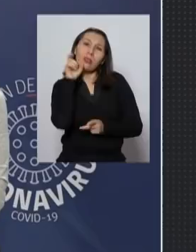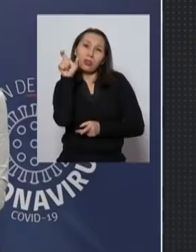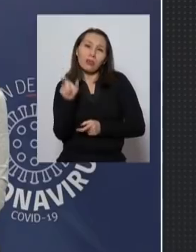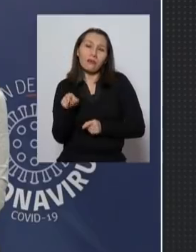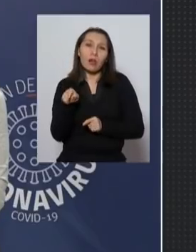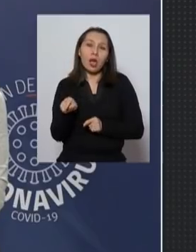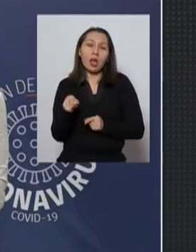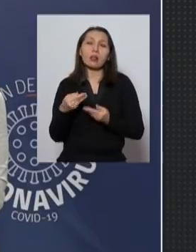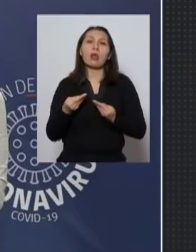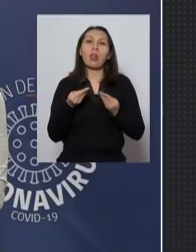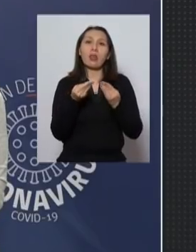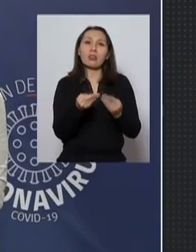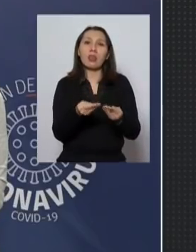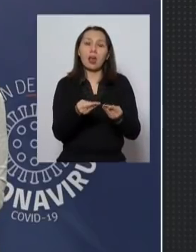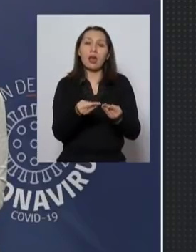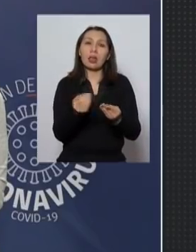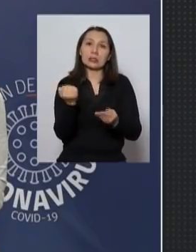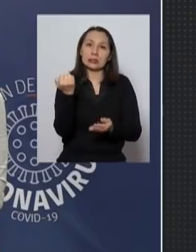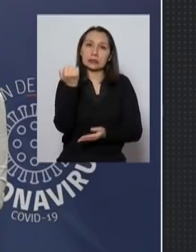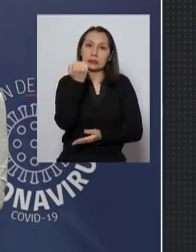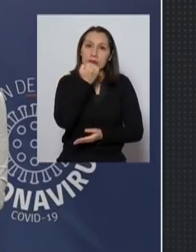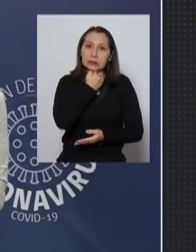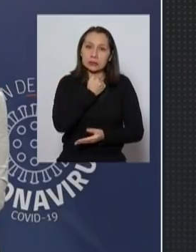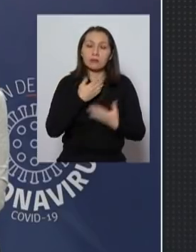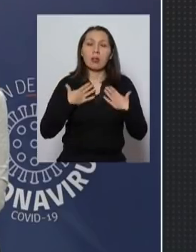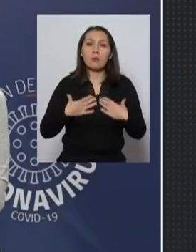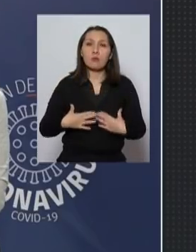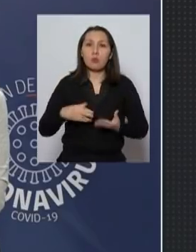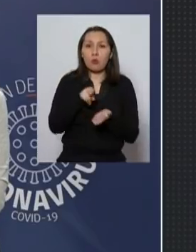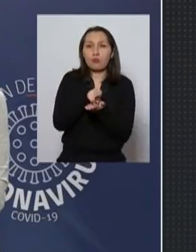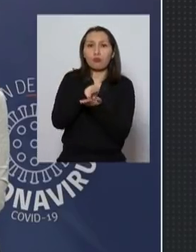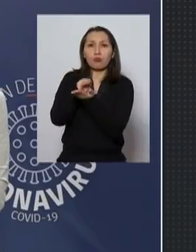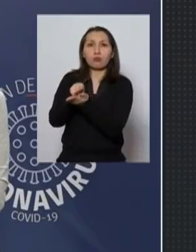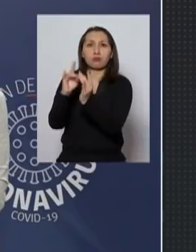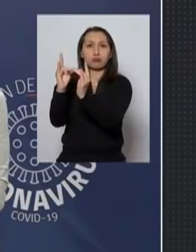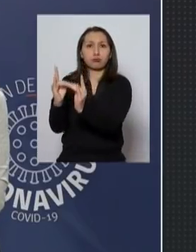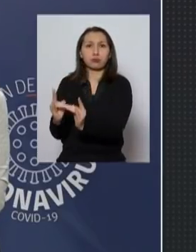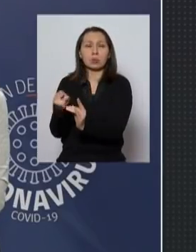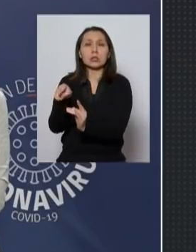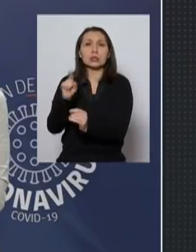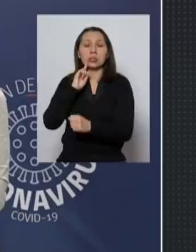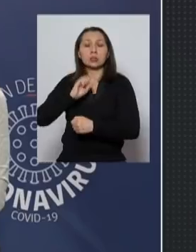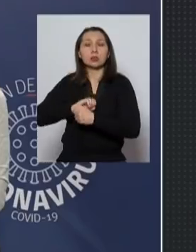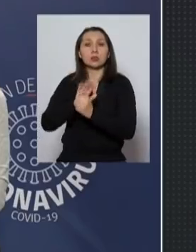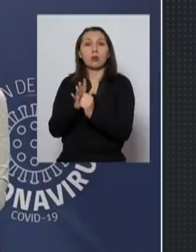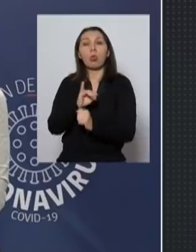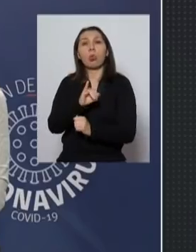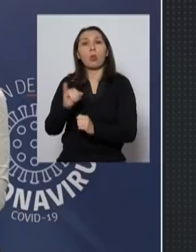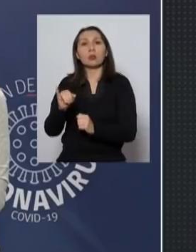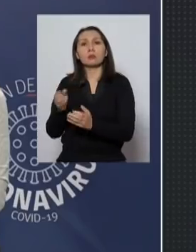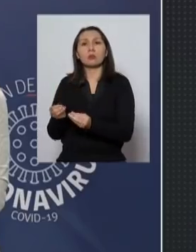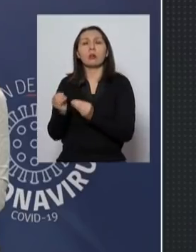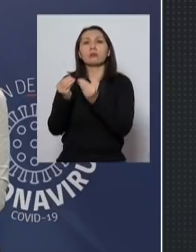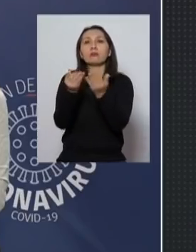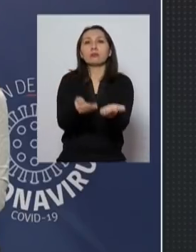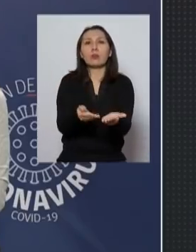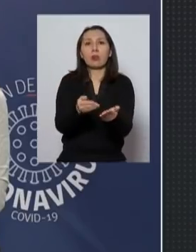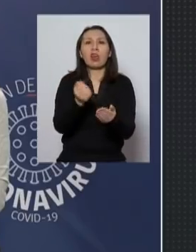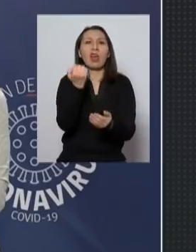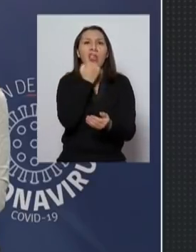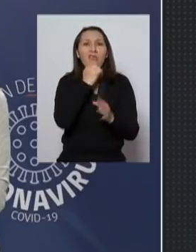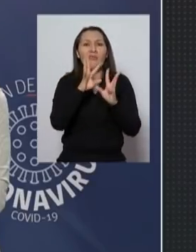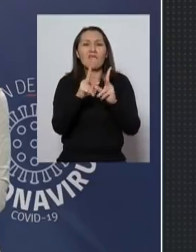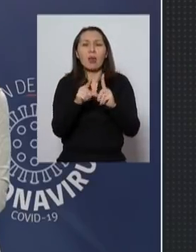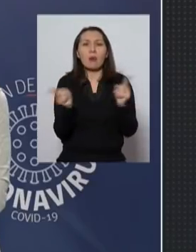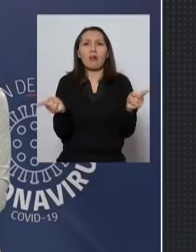habría entregado de forma errónea el cuerpo de una persona fallecida con COVID, este habría terminado en manos de la familia equivocada,